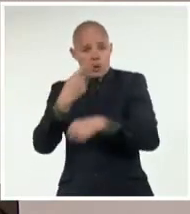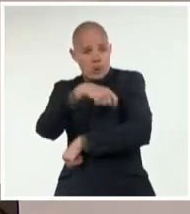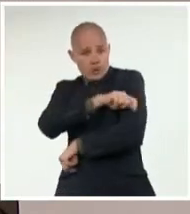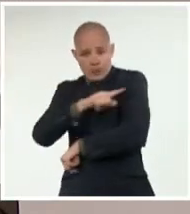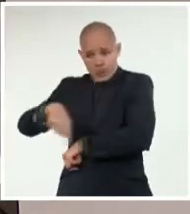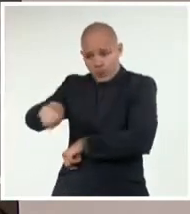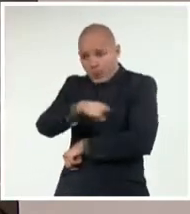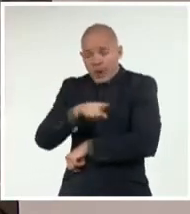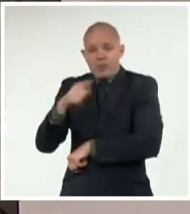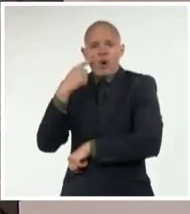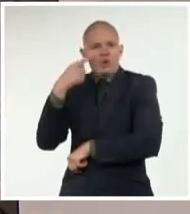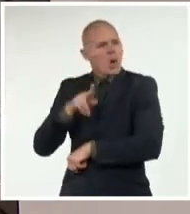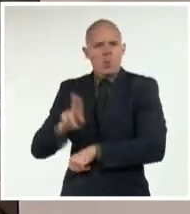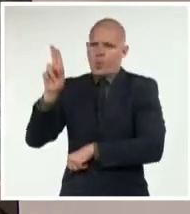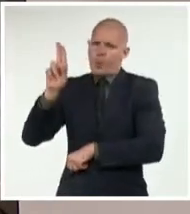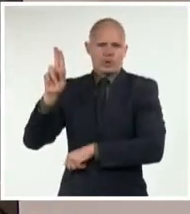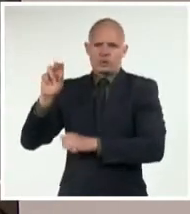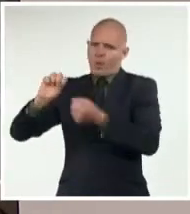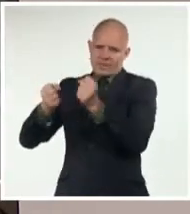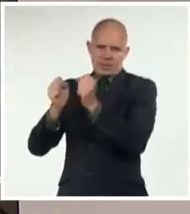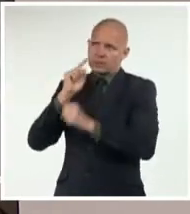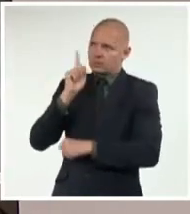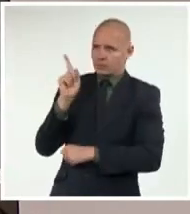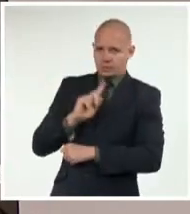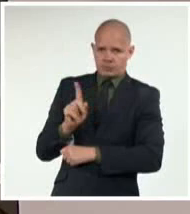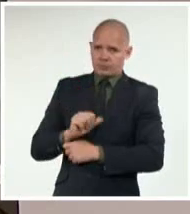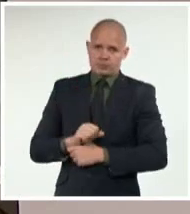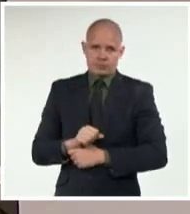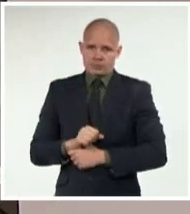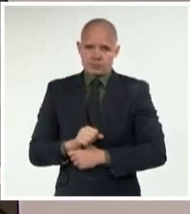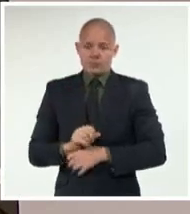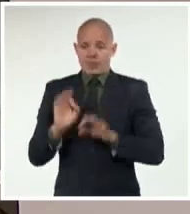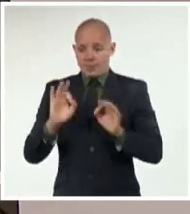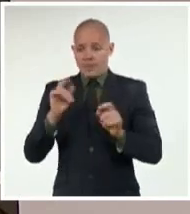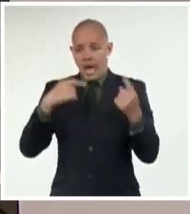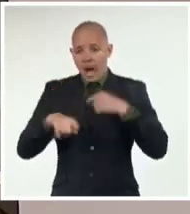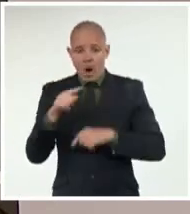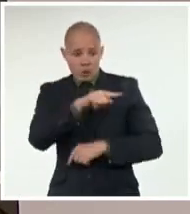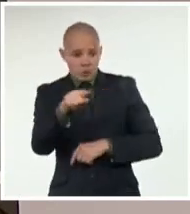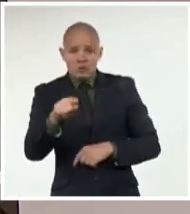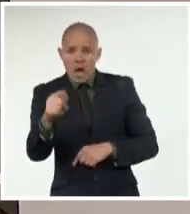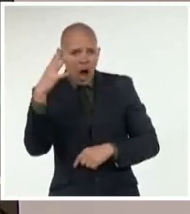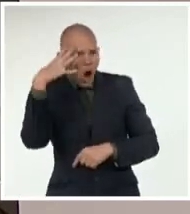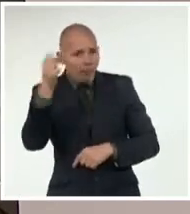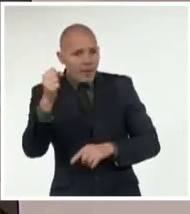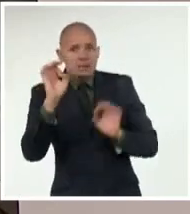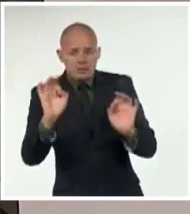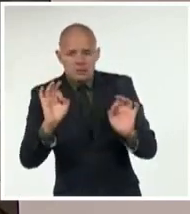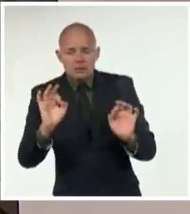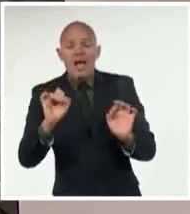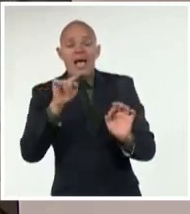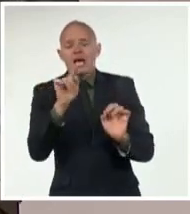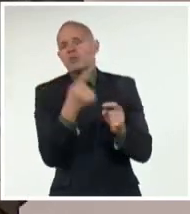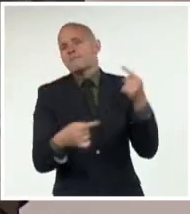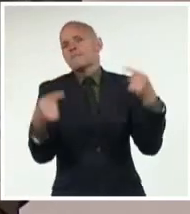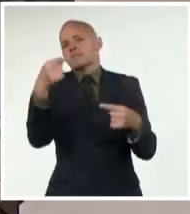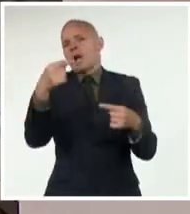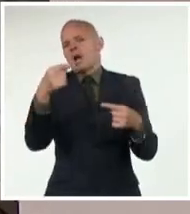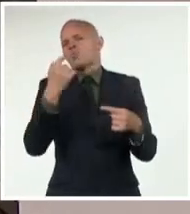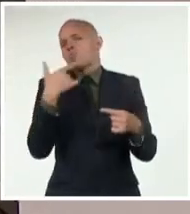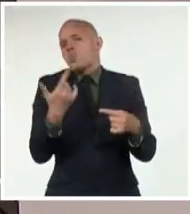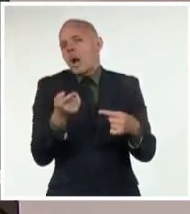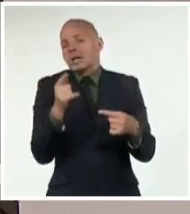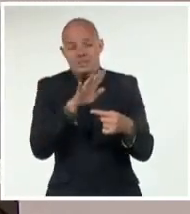a la dominación imperialista. Esa comprensión resulta imprescindible para crecer